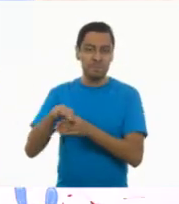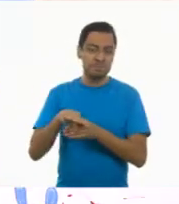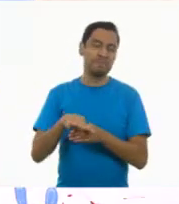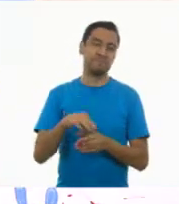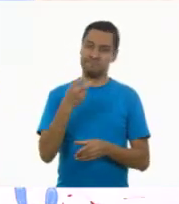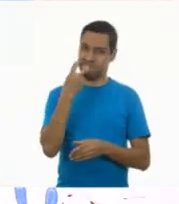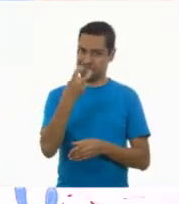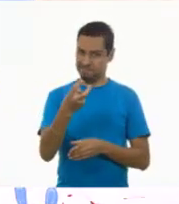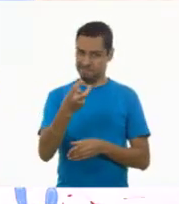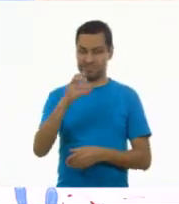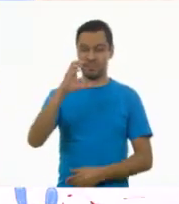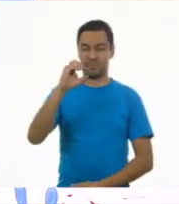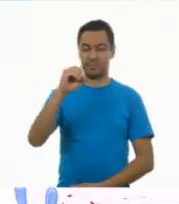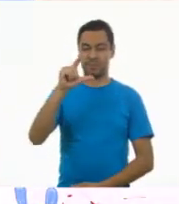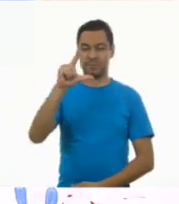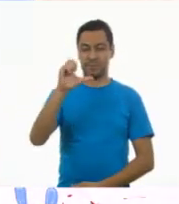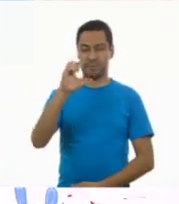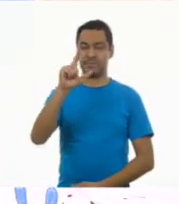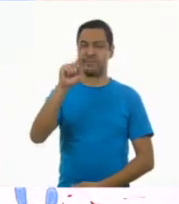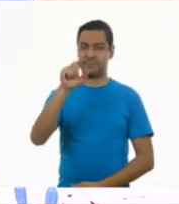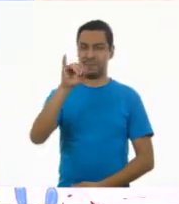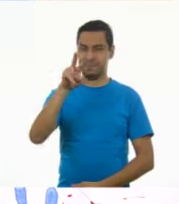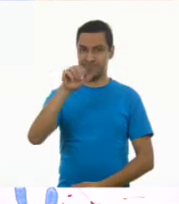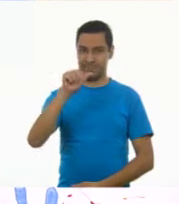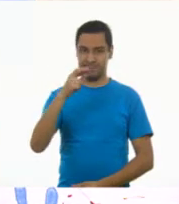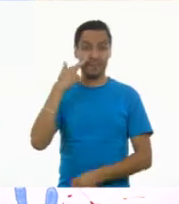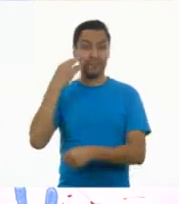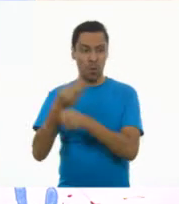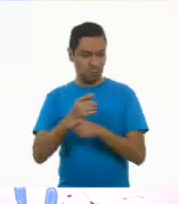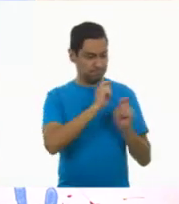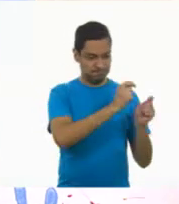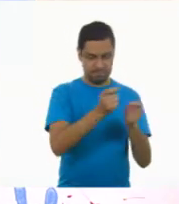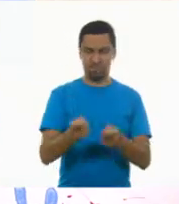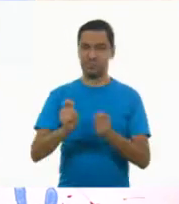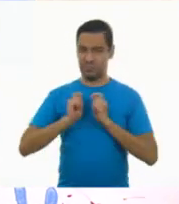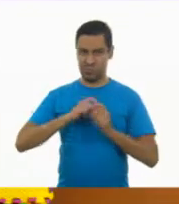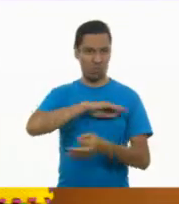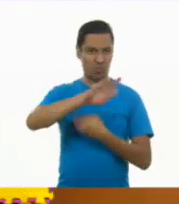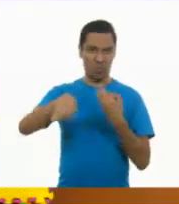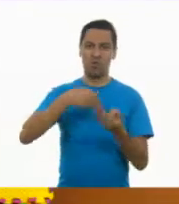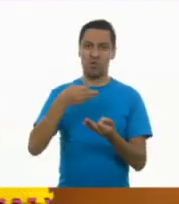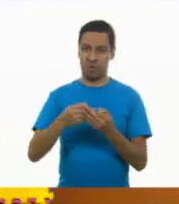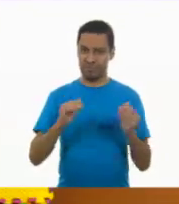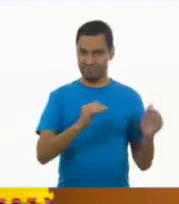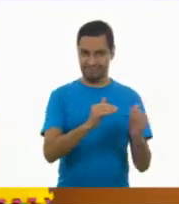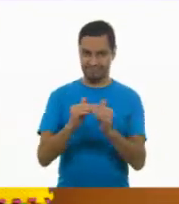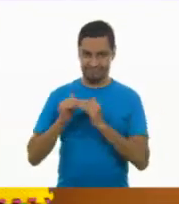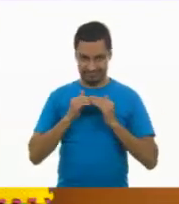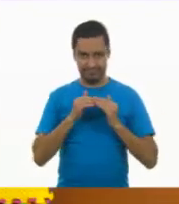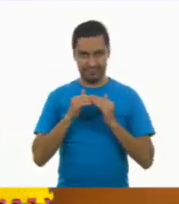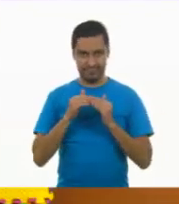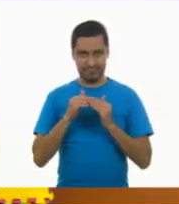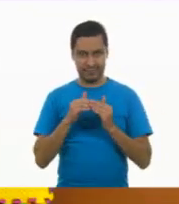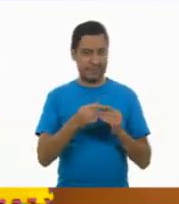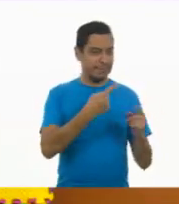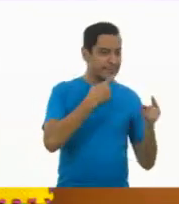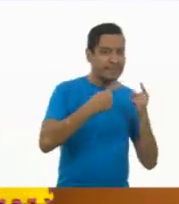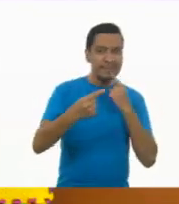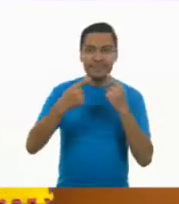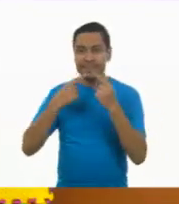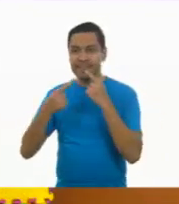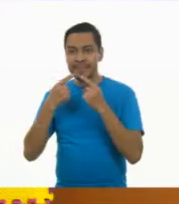colectiva, la responsabilidad es de todos, no solo de quien aportó las ideas o alternativas de solución a los